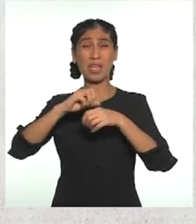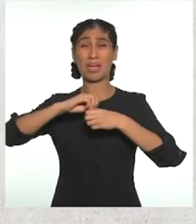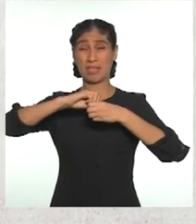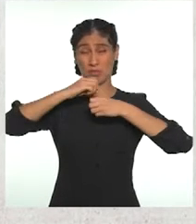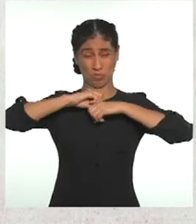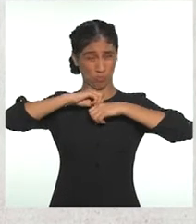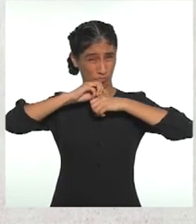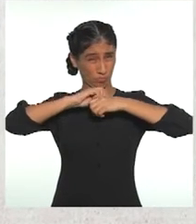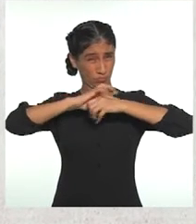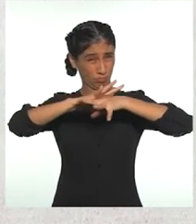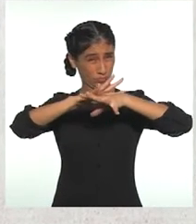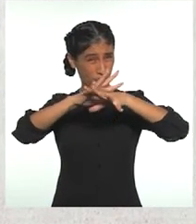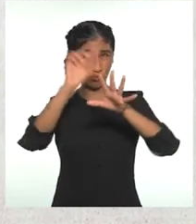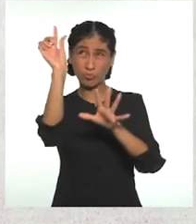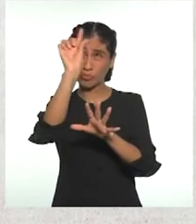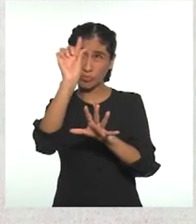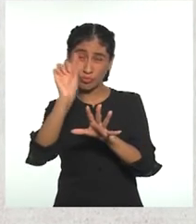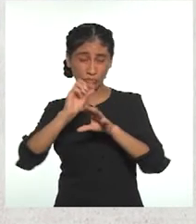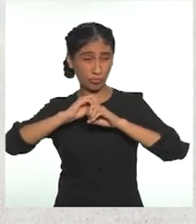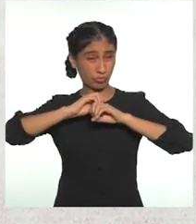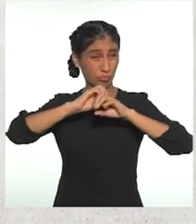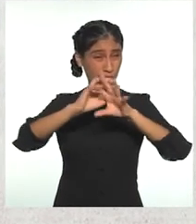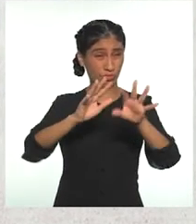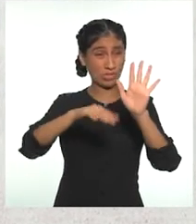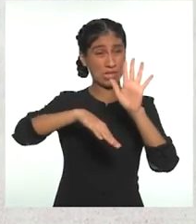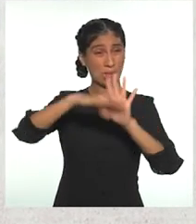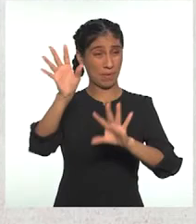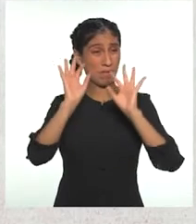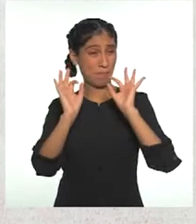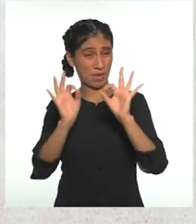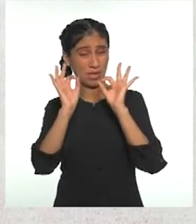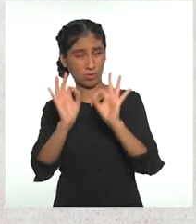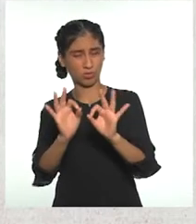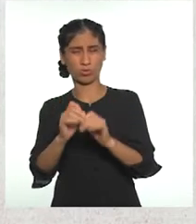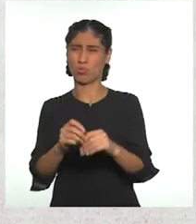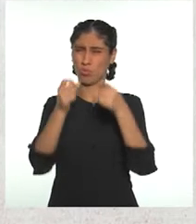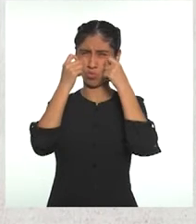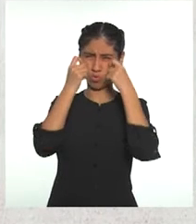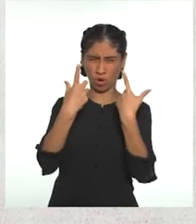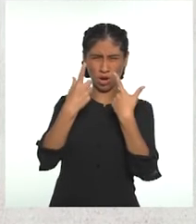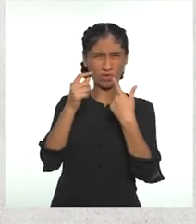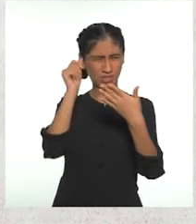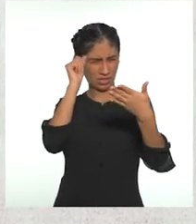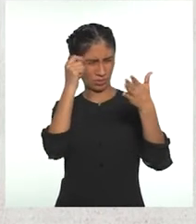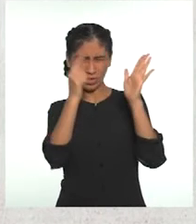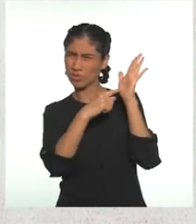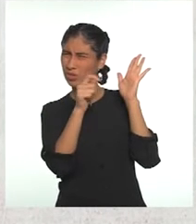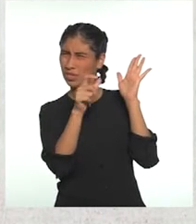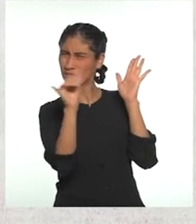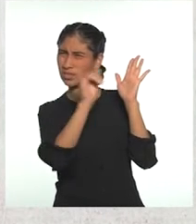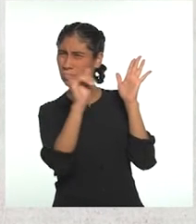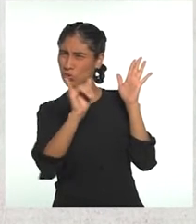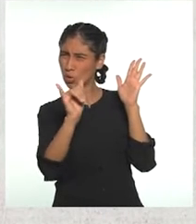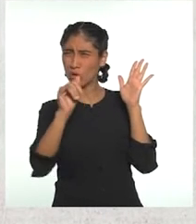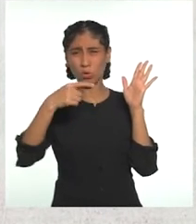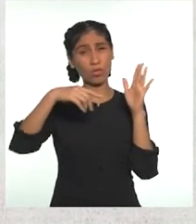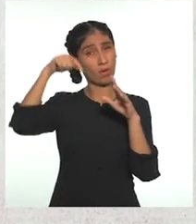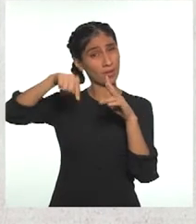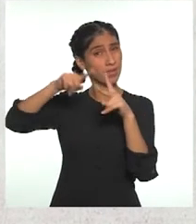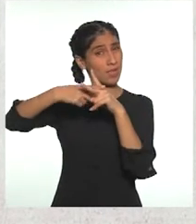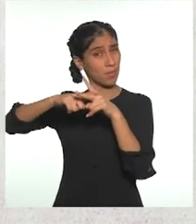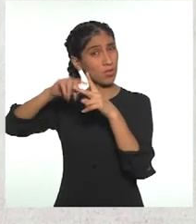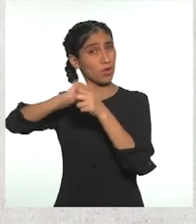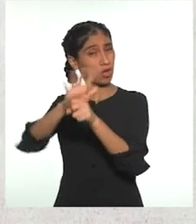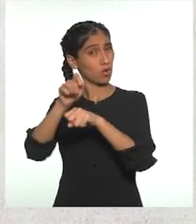más peligroso y resiste el medio ambiente. ¡Wow! Me hace recordar cuando leía los titulares por el COVID-19. Se me ha puesto la piel de